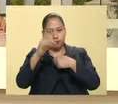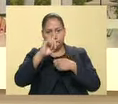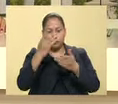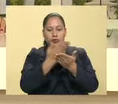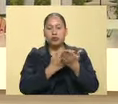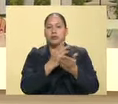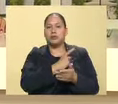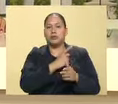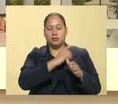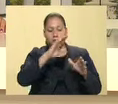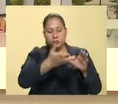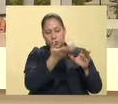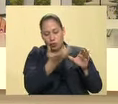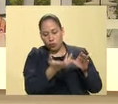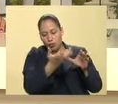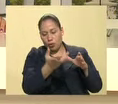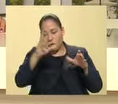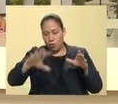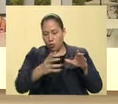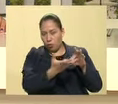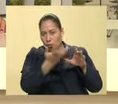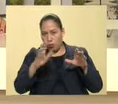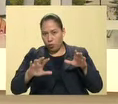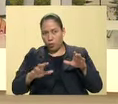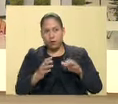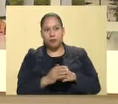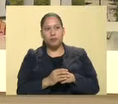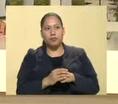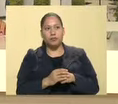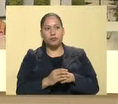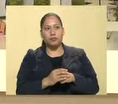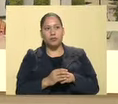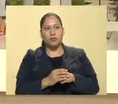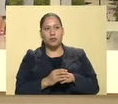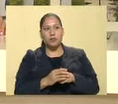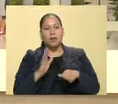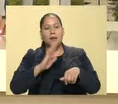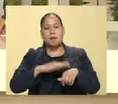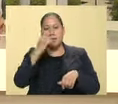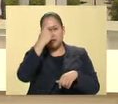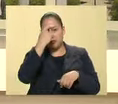Ahorita lo vamos a integrar bien, bien. Voy a hacer esto que está más fácil.